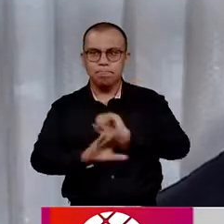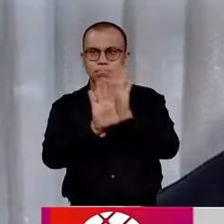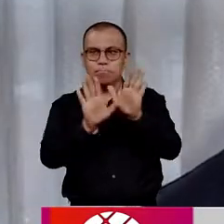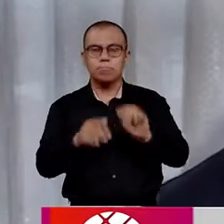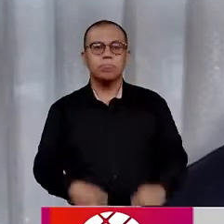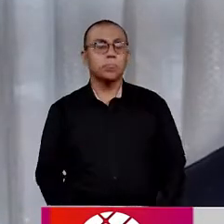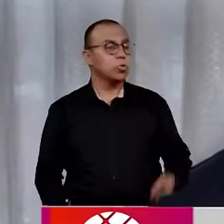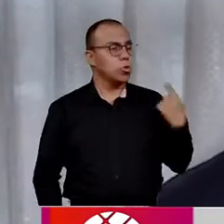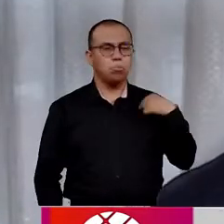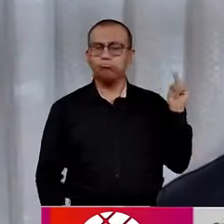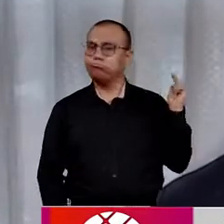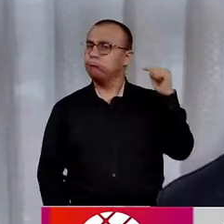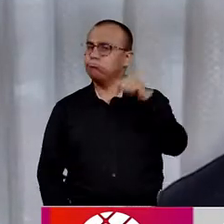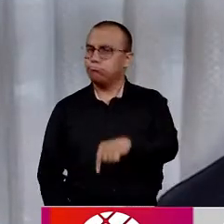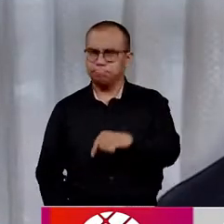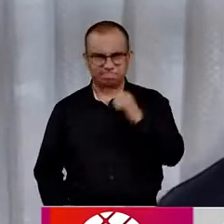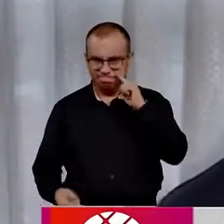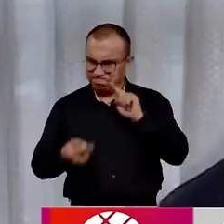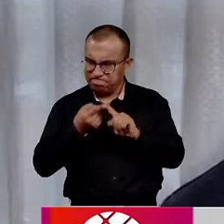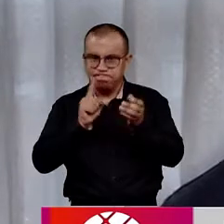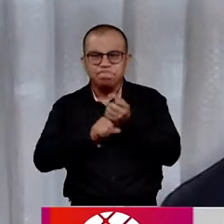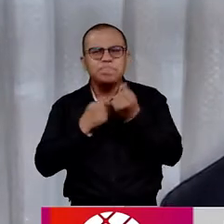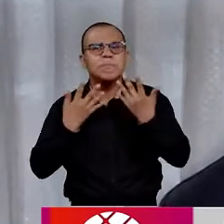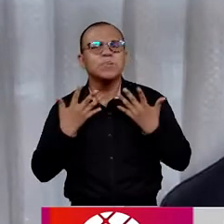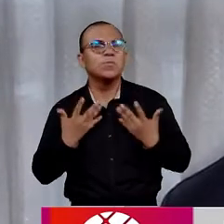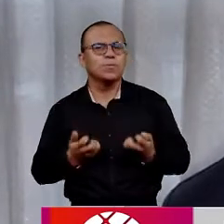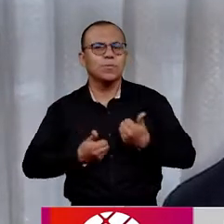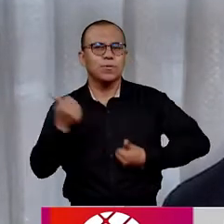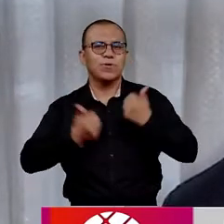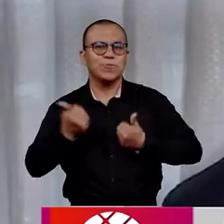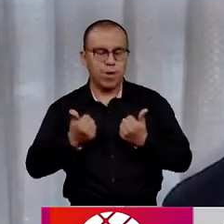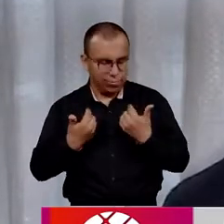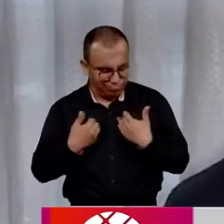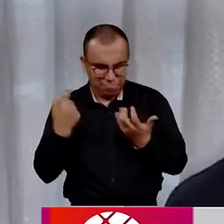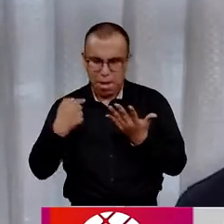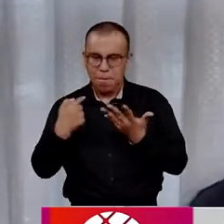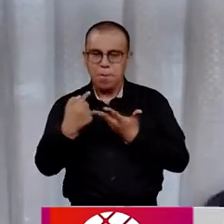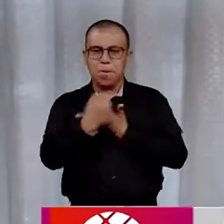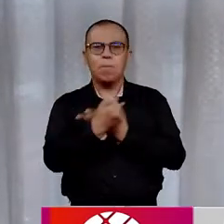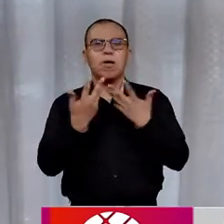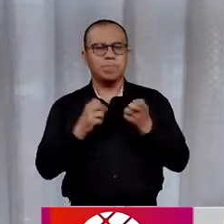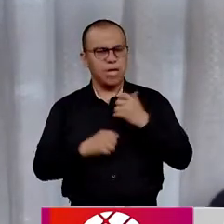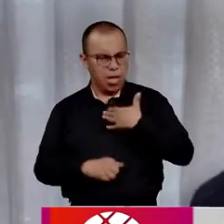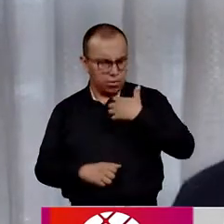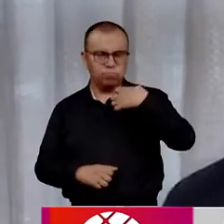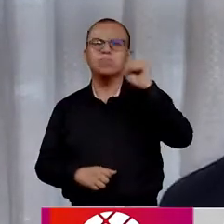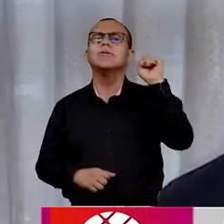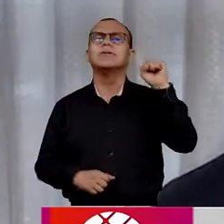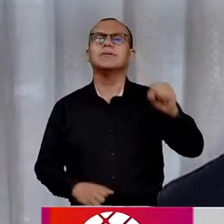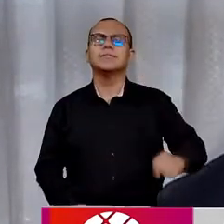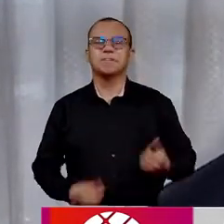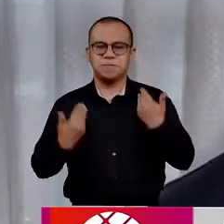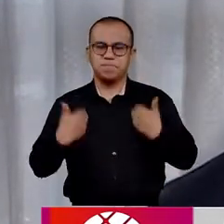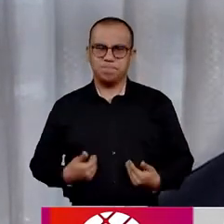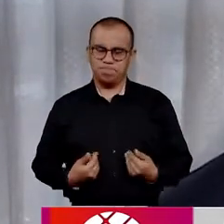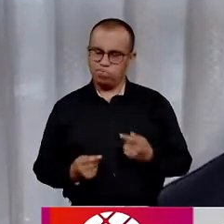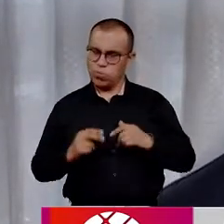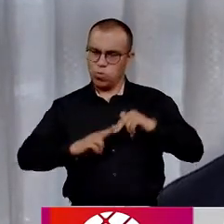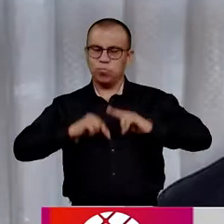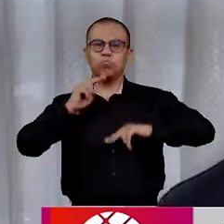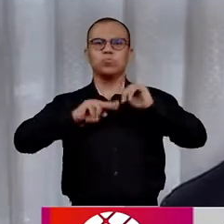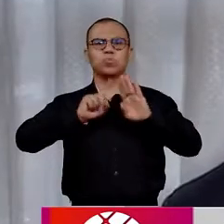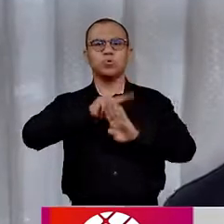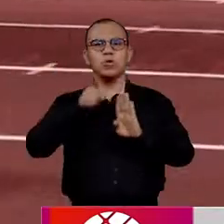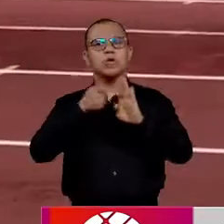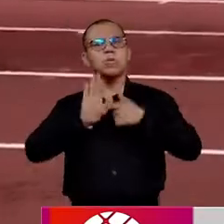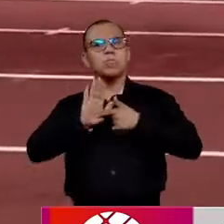dije, me voy a cumplir mis sueños, quiero lograr muchas cosas, quiero ser alguien en la vida, quiero pues representar a